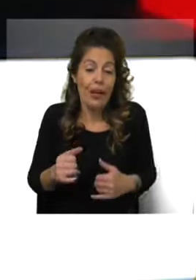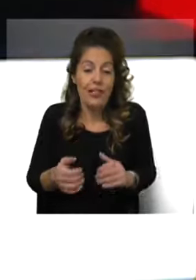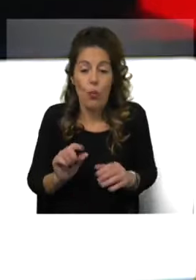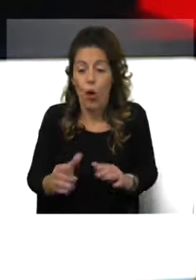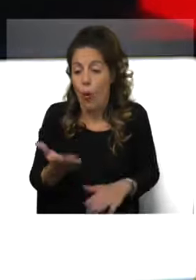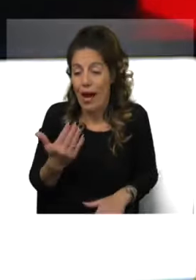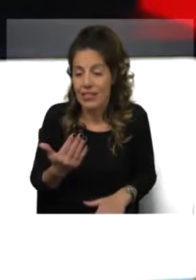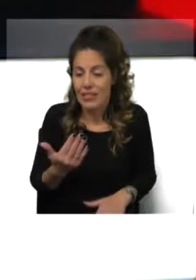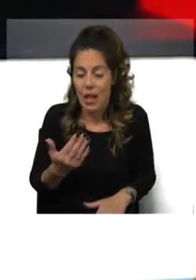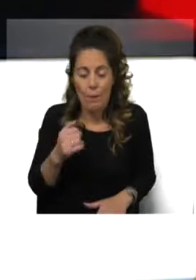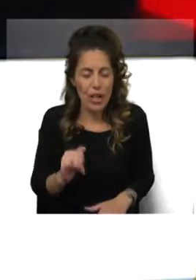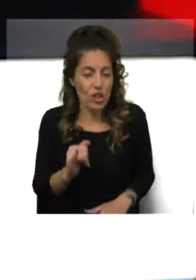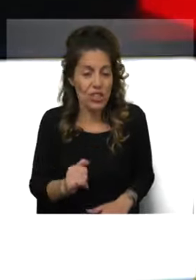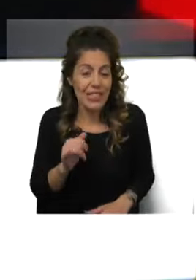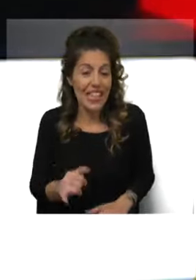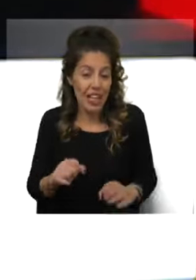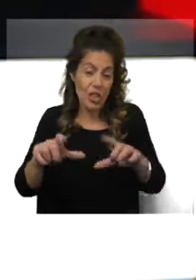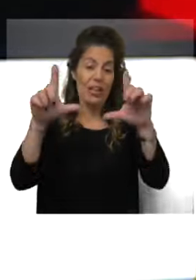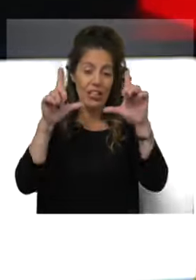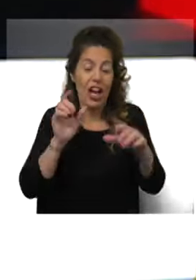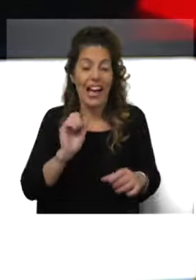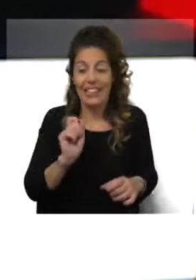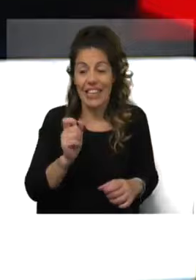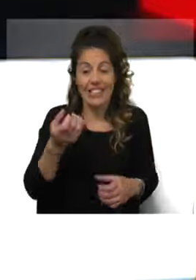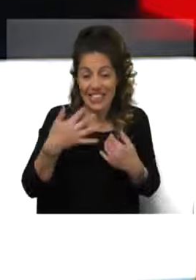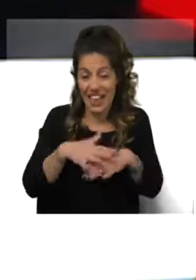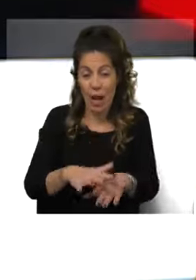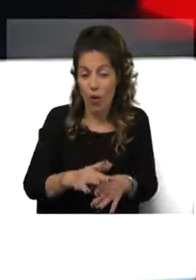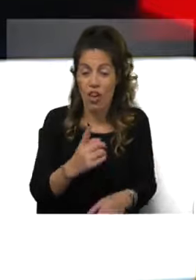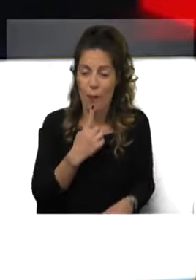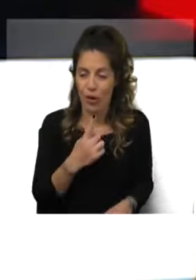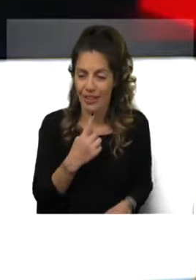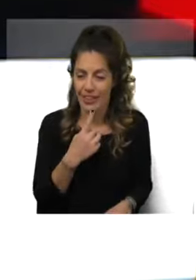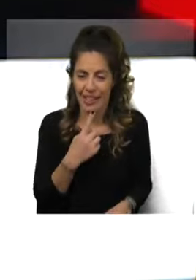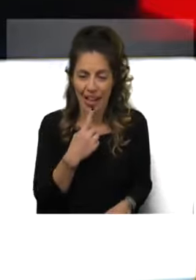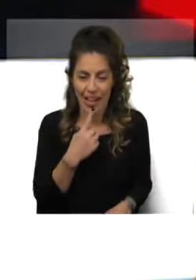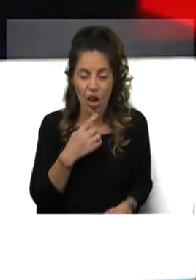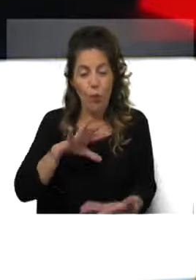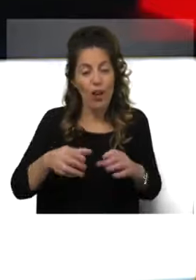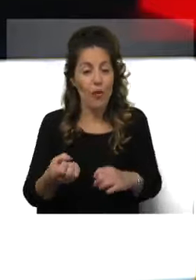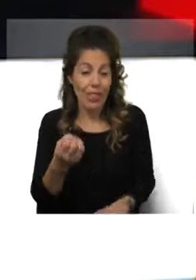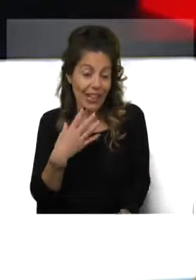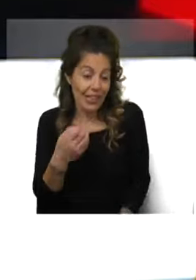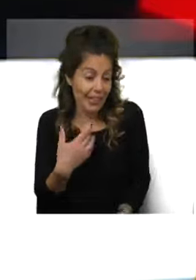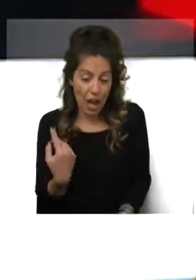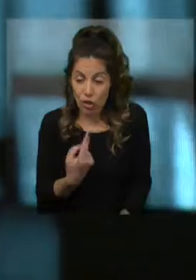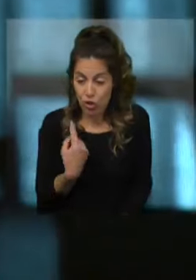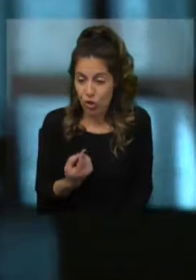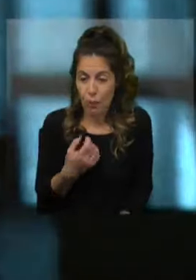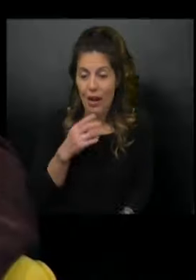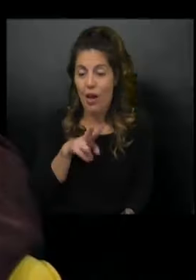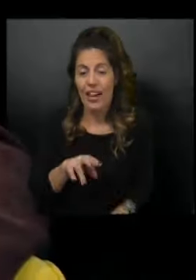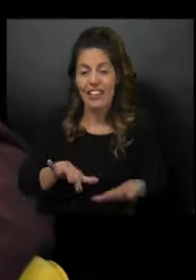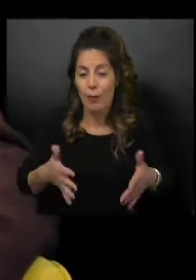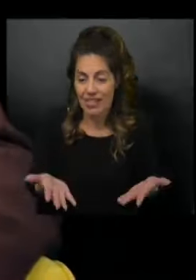es algo que nos tiene que llamar la atención a quienes estamos en la política de manera autocrítica diría yo es lo que pasa que la gente no Se